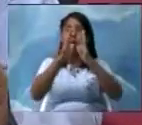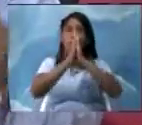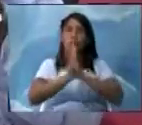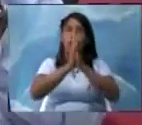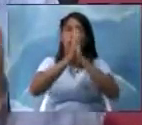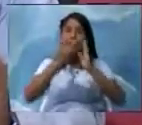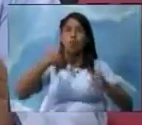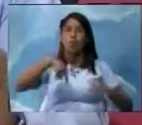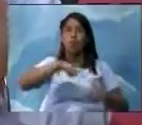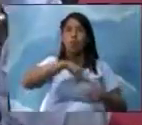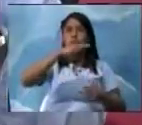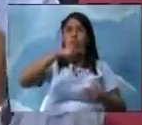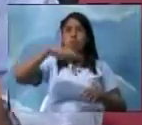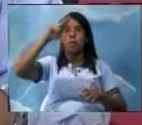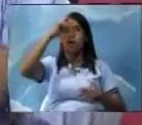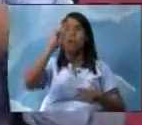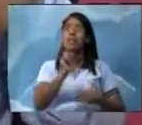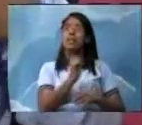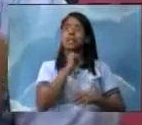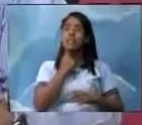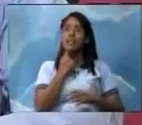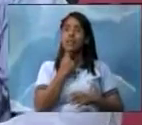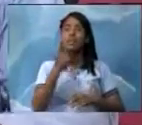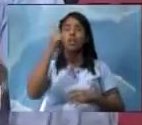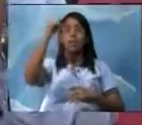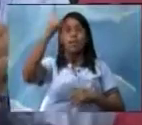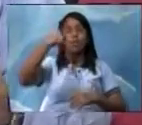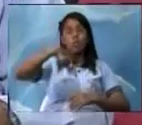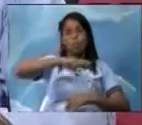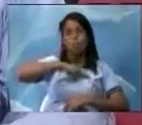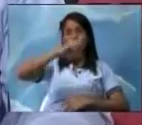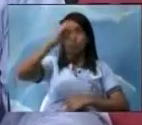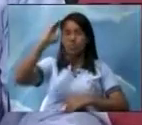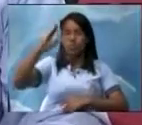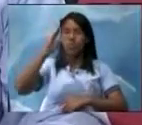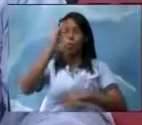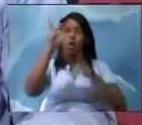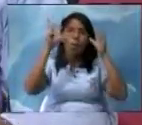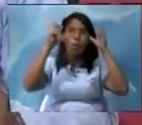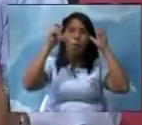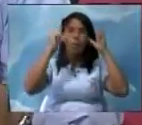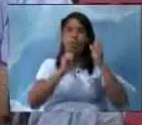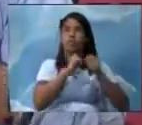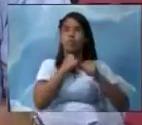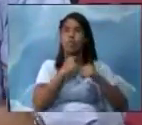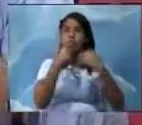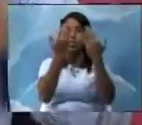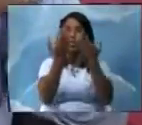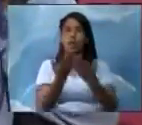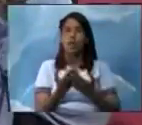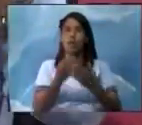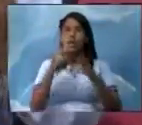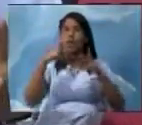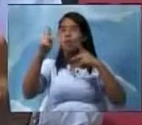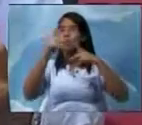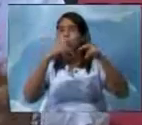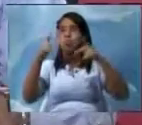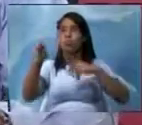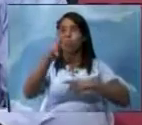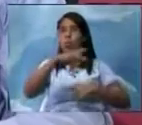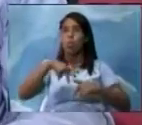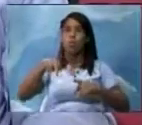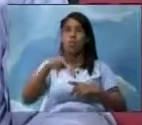vuestro padre en en secreto y vuestro padre que Oye en los secretos os recompensará en